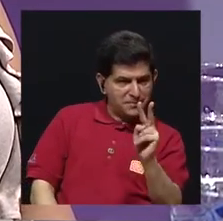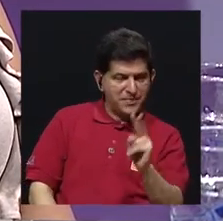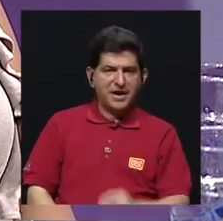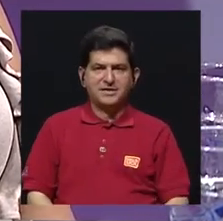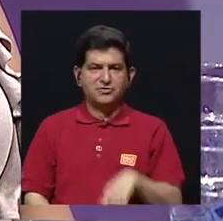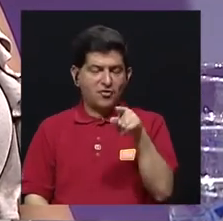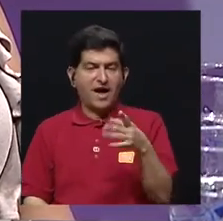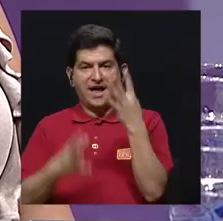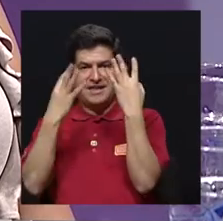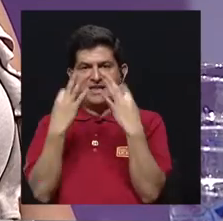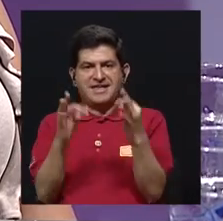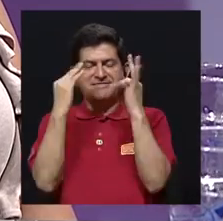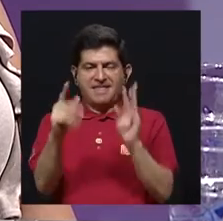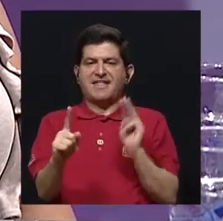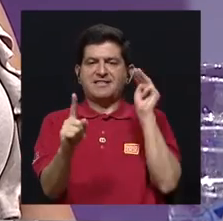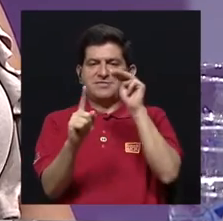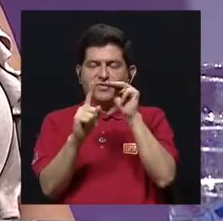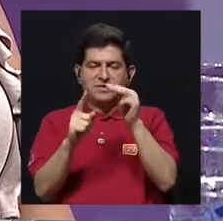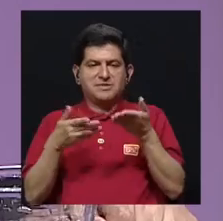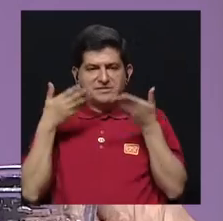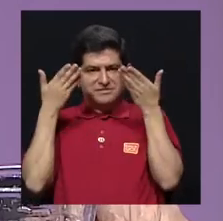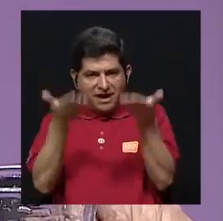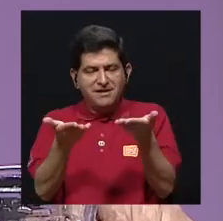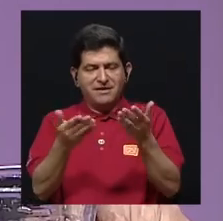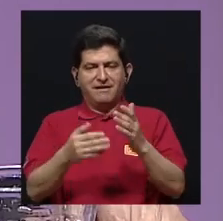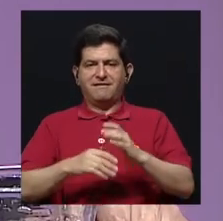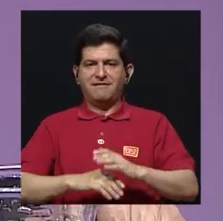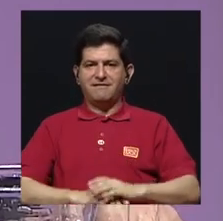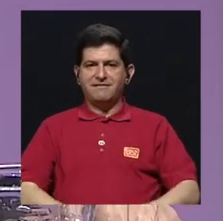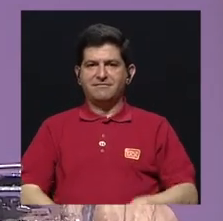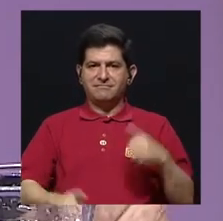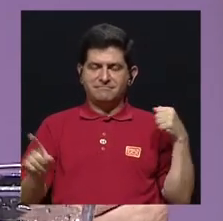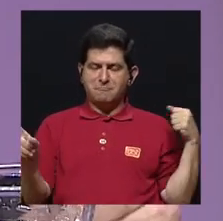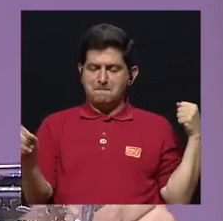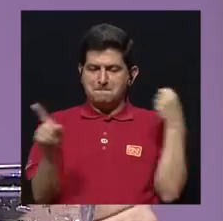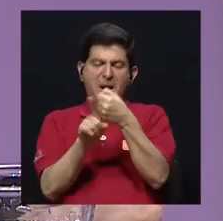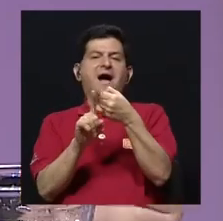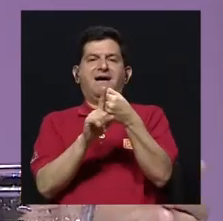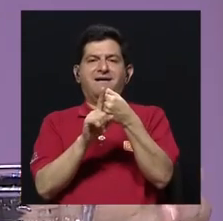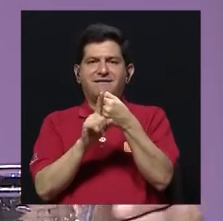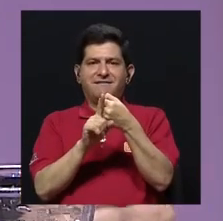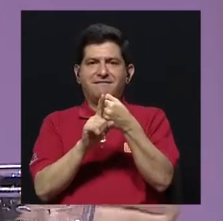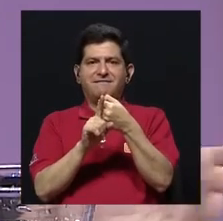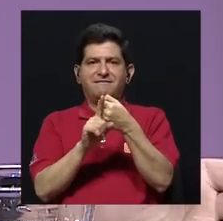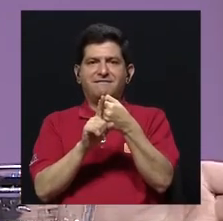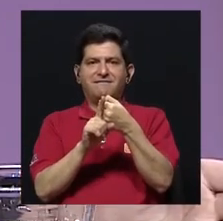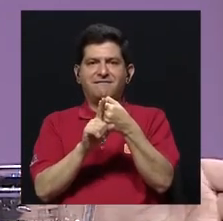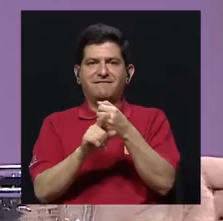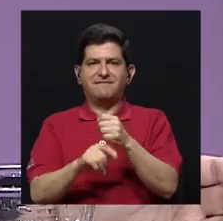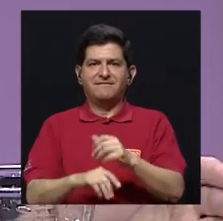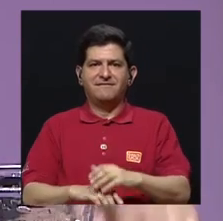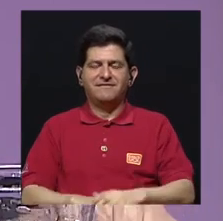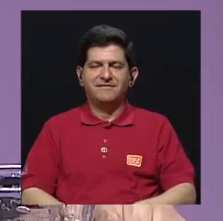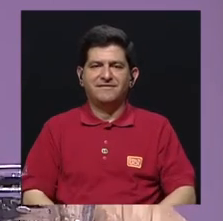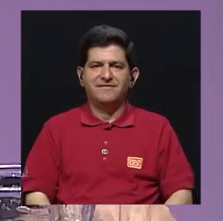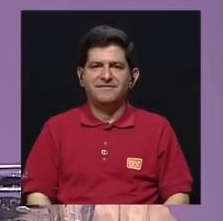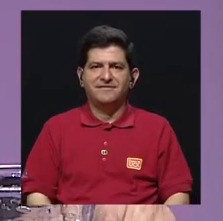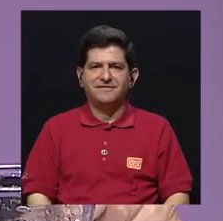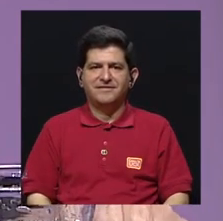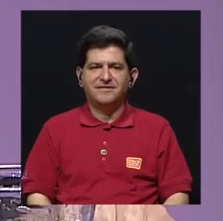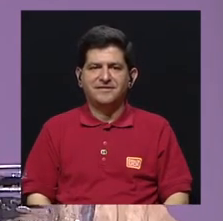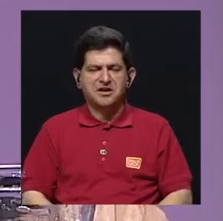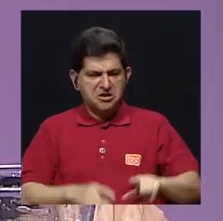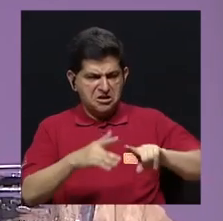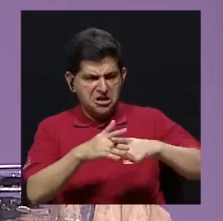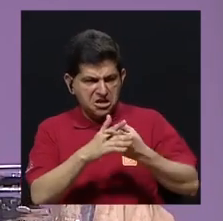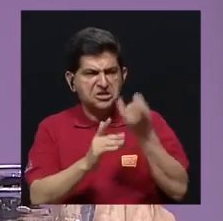Entonces impacta. Y esto empezó con una idea de un grupo de estudiantes de artes dramáticas